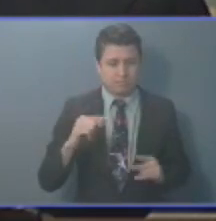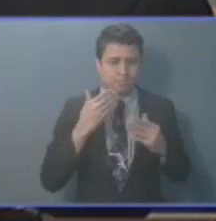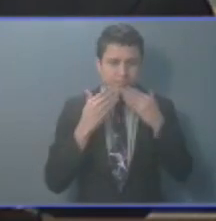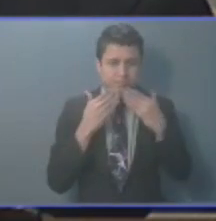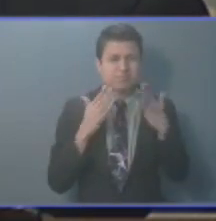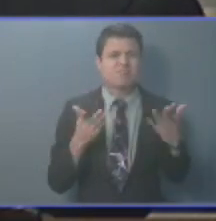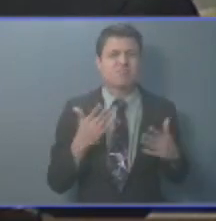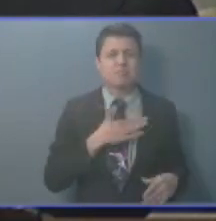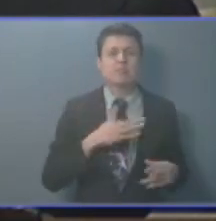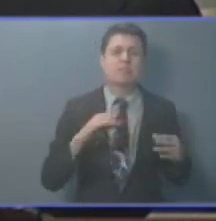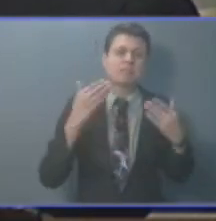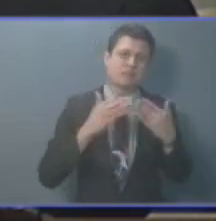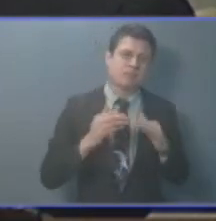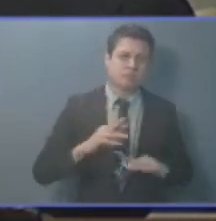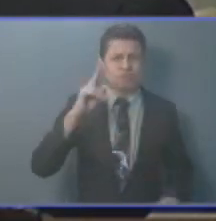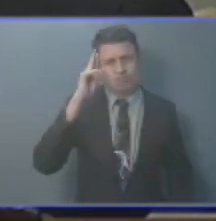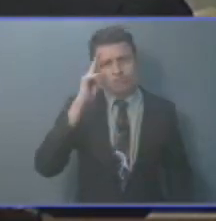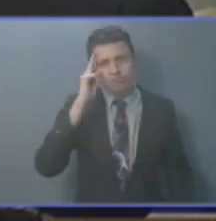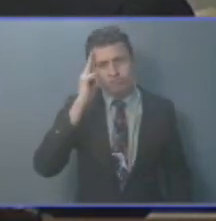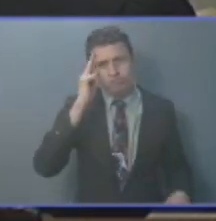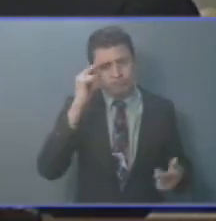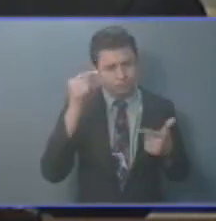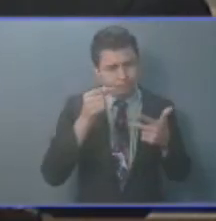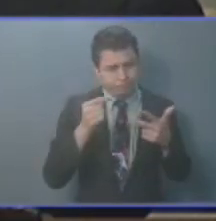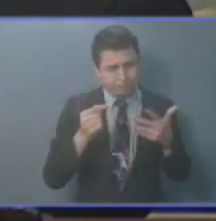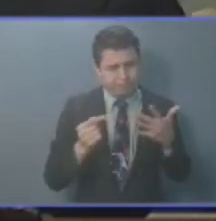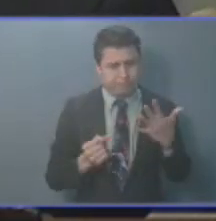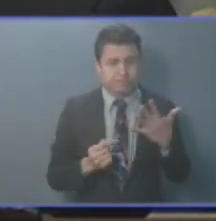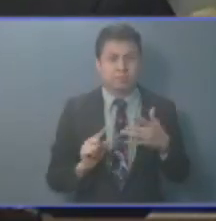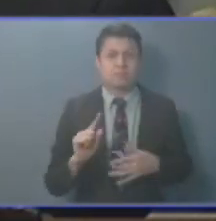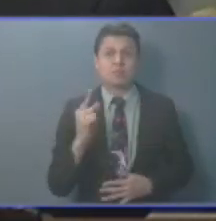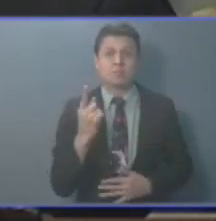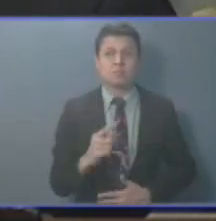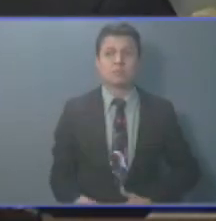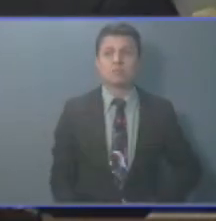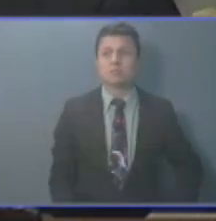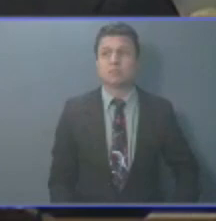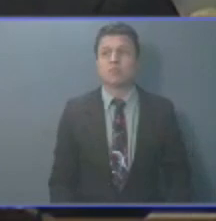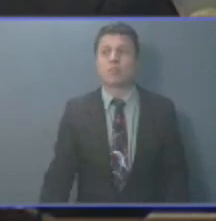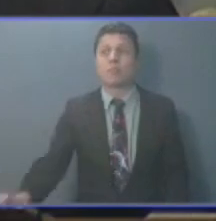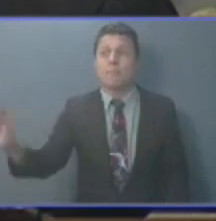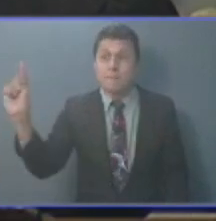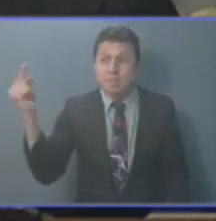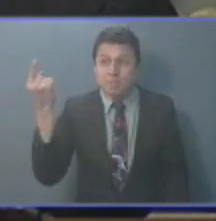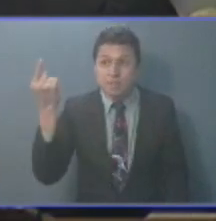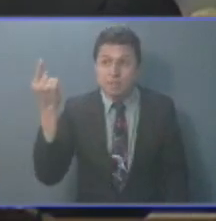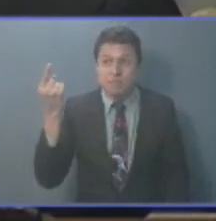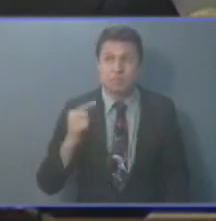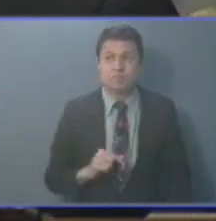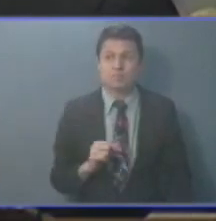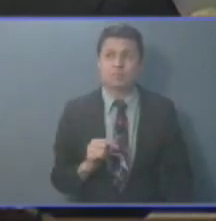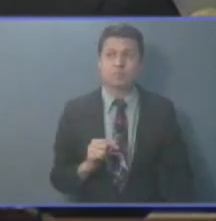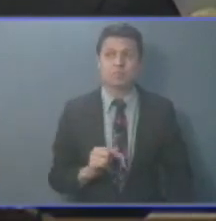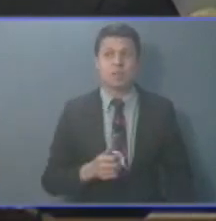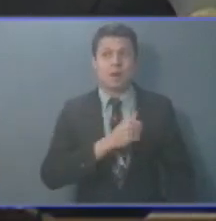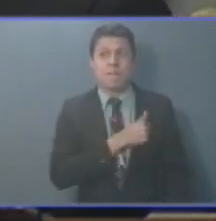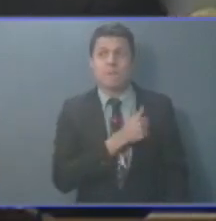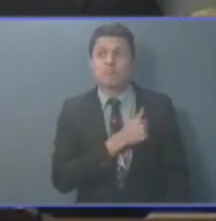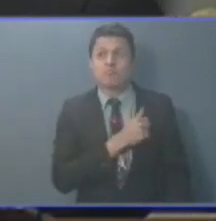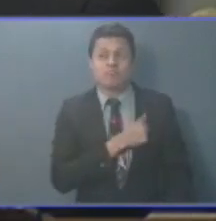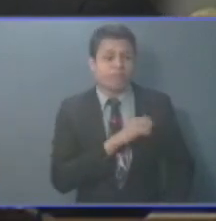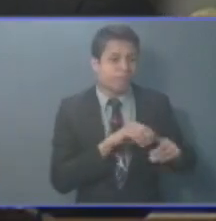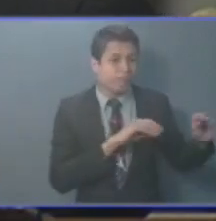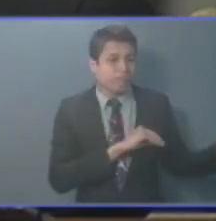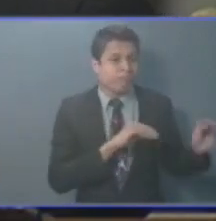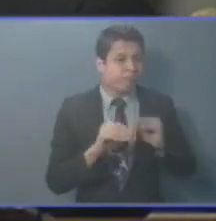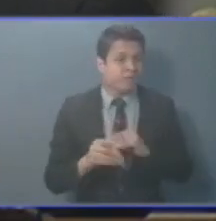que tiene varias responsabilidades. Una de ellas, la primera, ejercer una